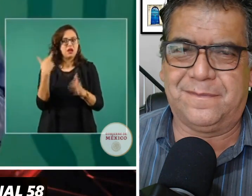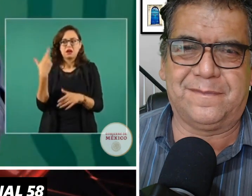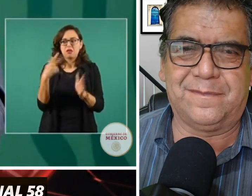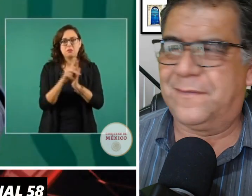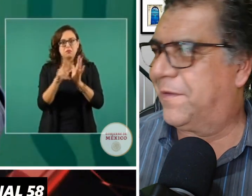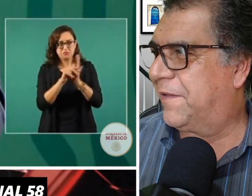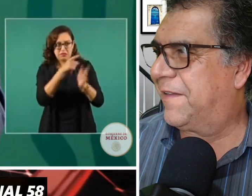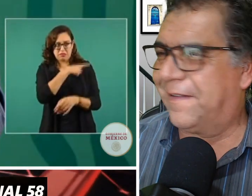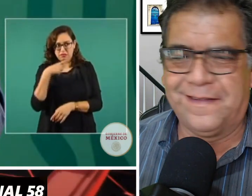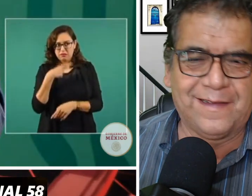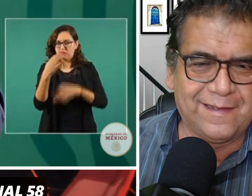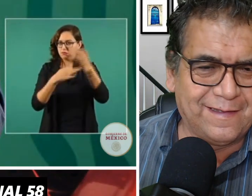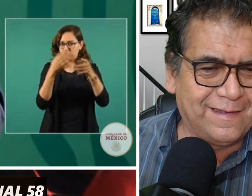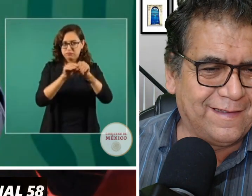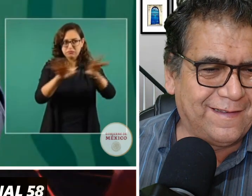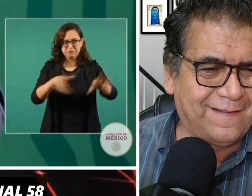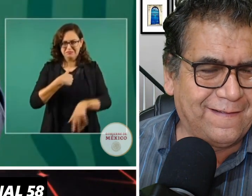tapadera,